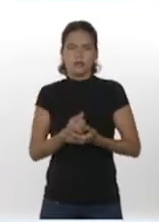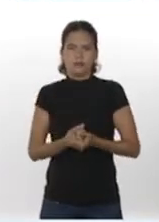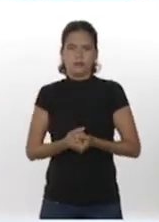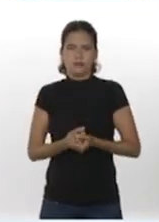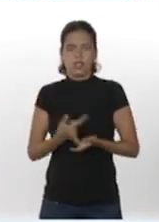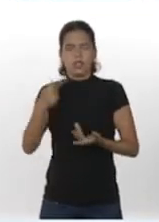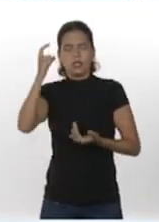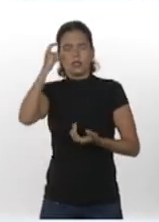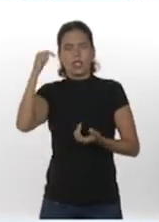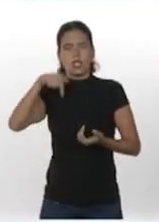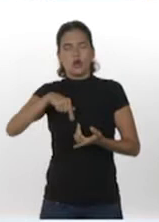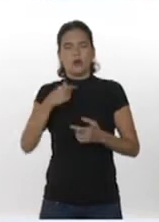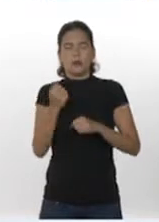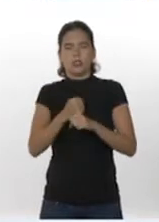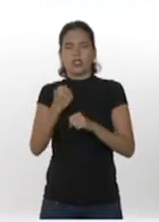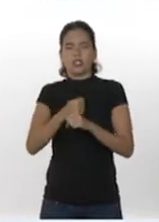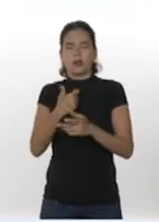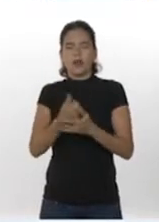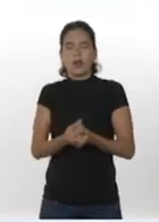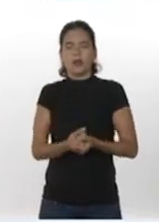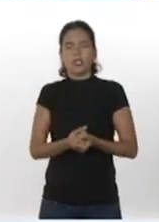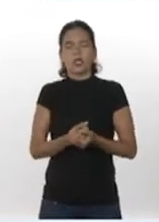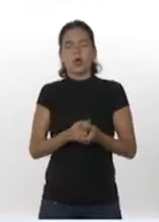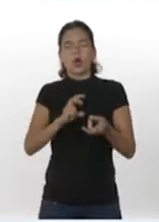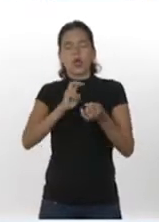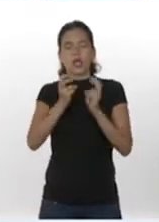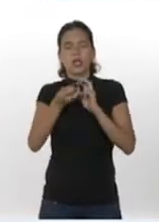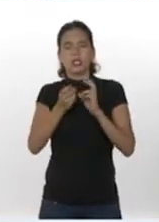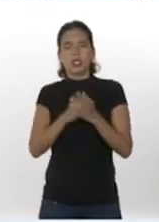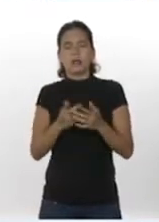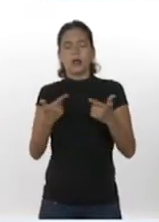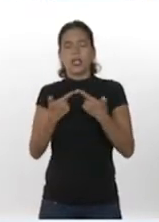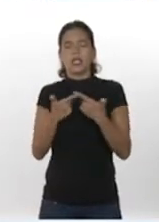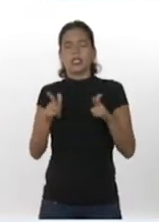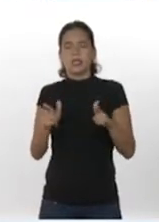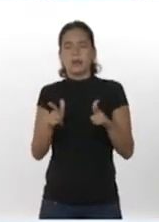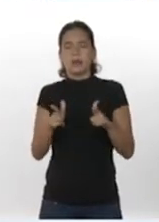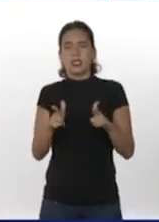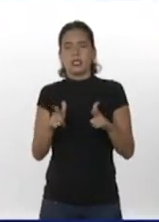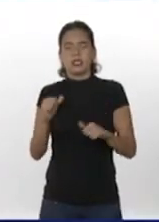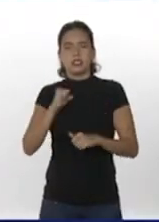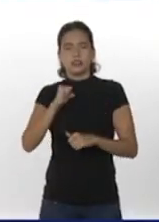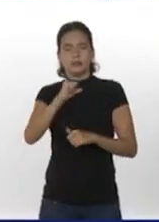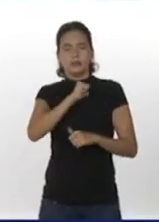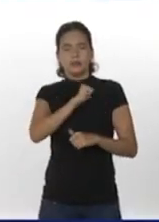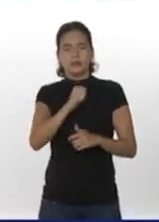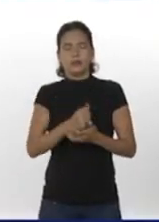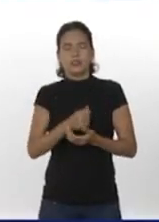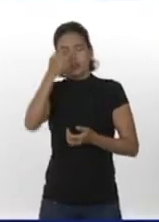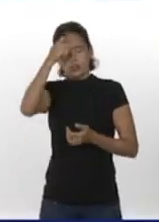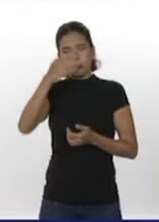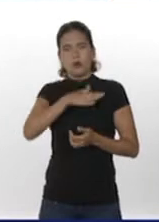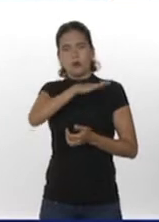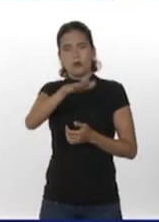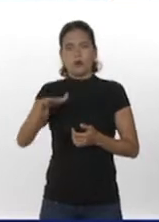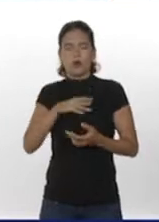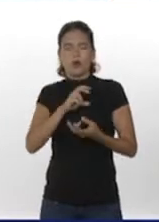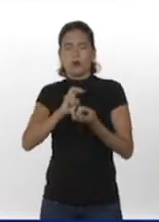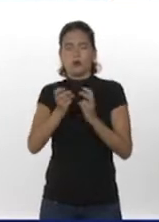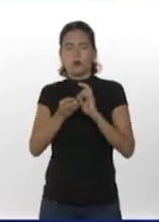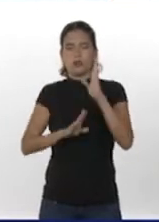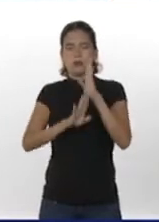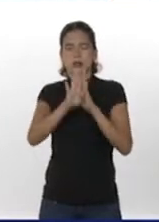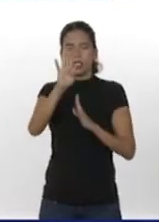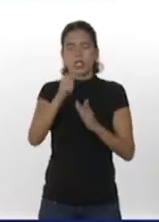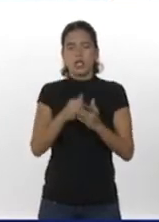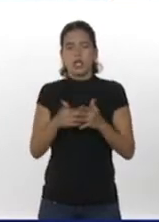Historia y Ciudadanía. El día de hoy vamos a estar trabajando con el tema indispensable, independencia, soberanía y autodeterminación de los pueblos.